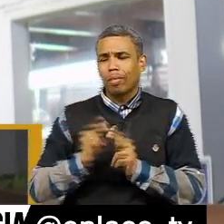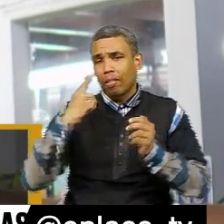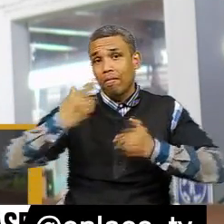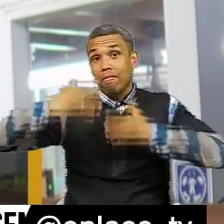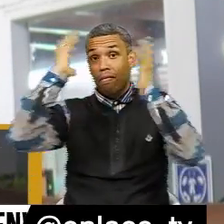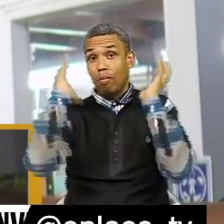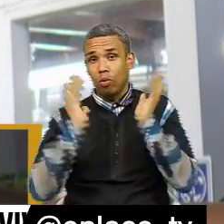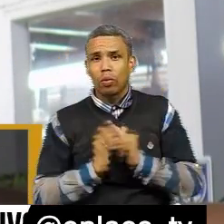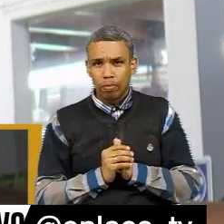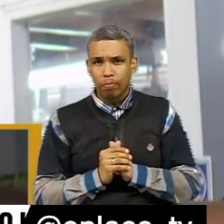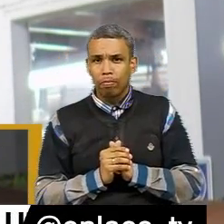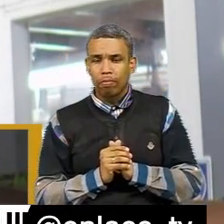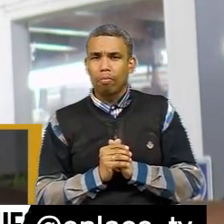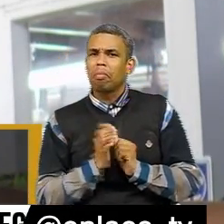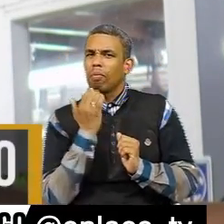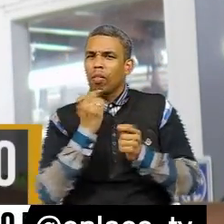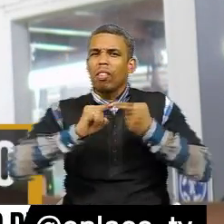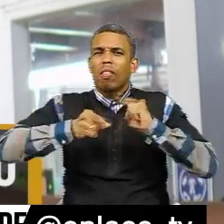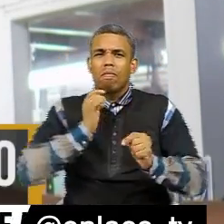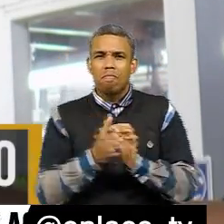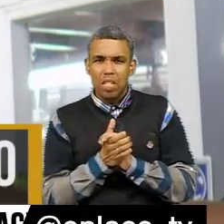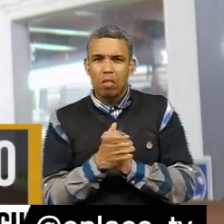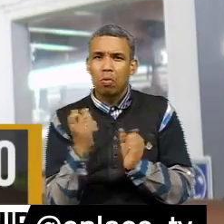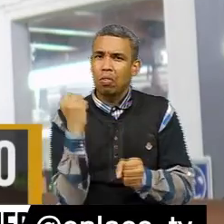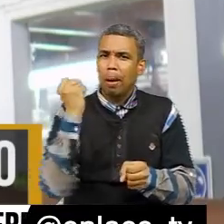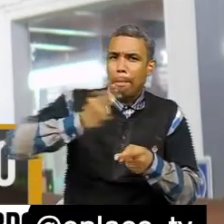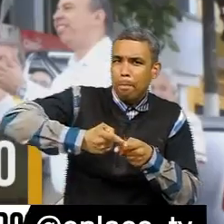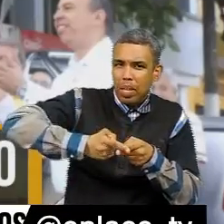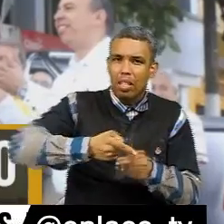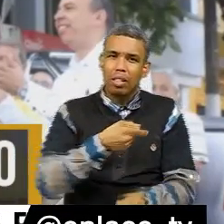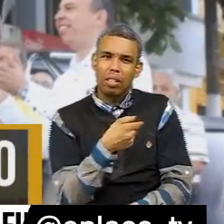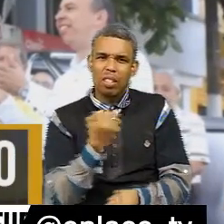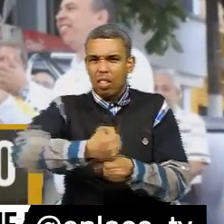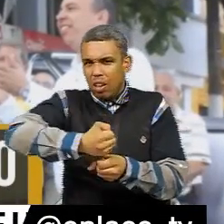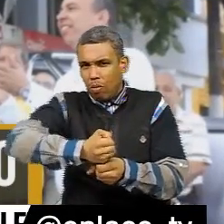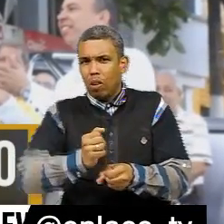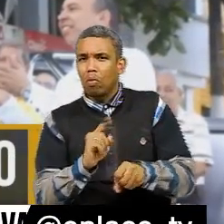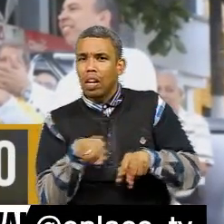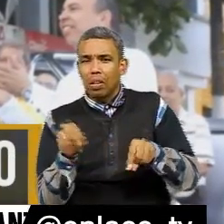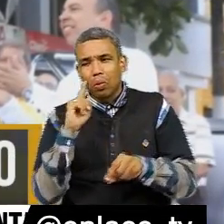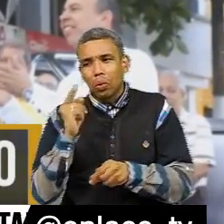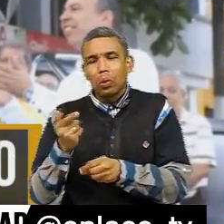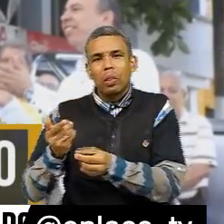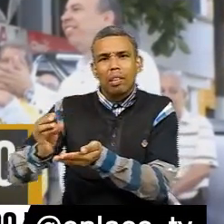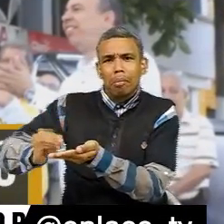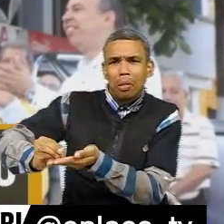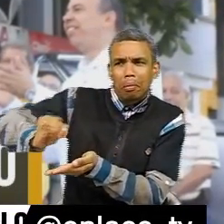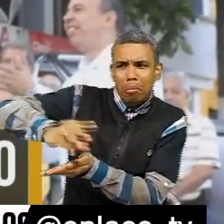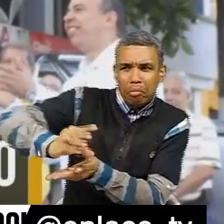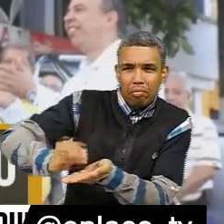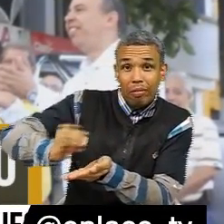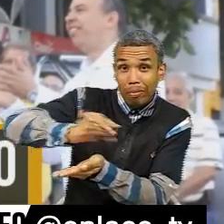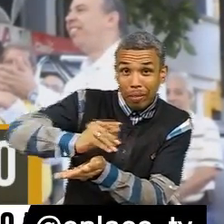algunos amigos, colaboradores, ex colaboradores, también proveedores, y por supuesto lo que queremos